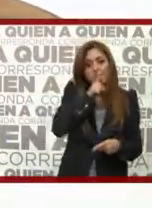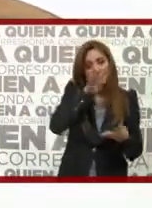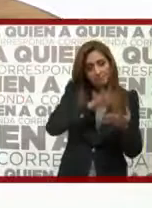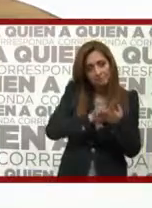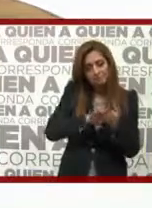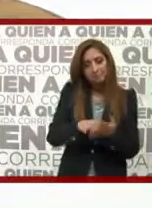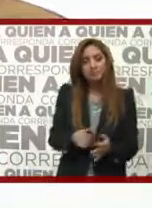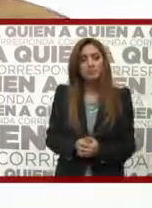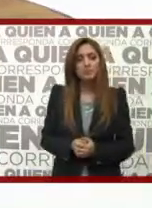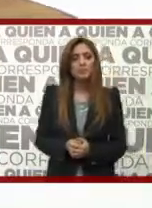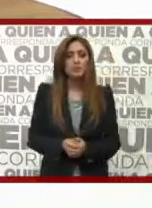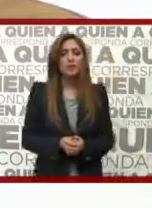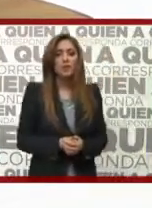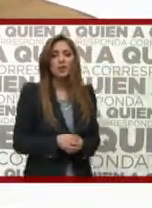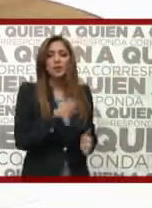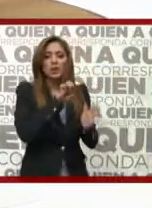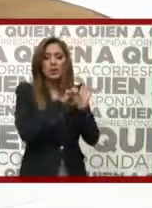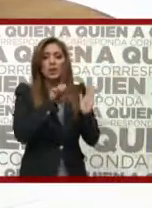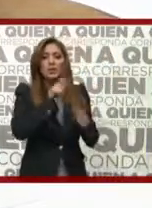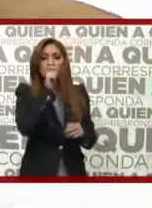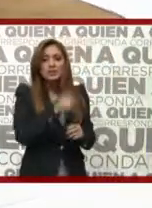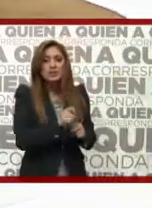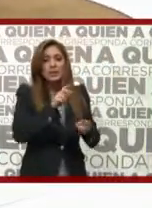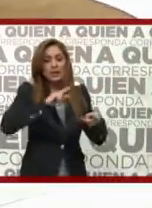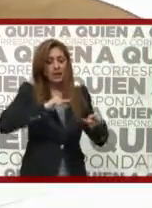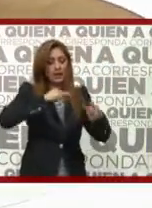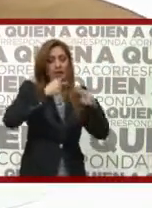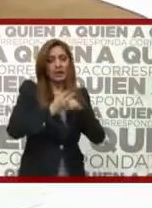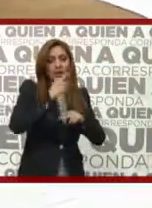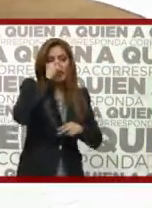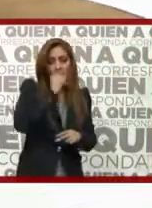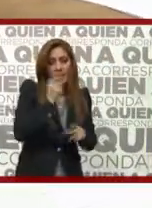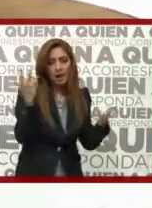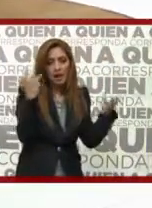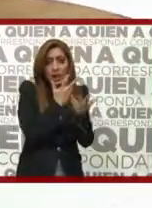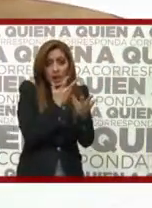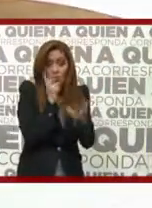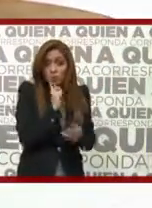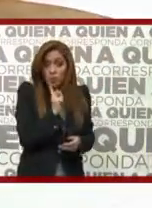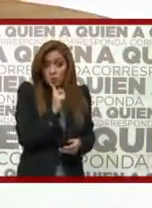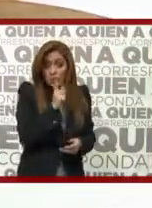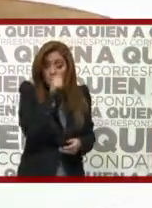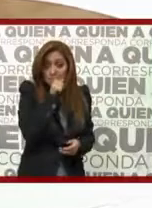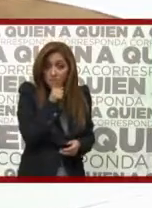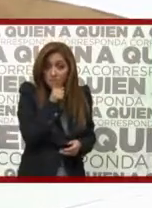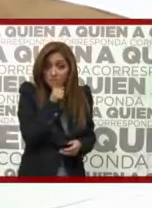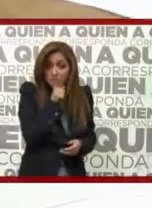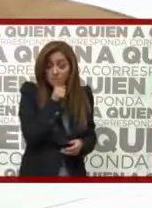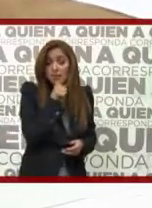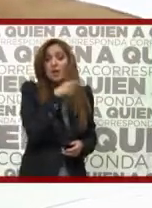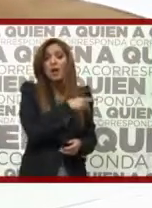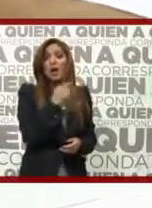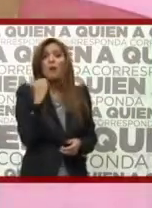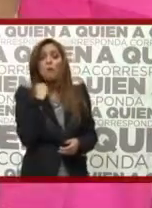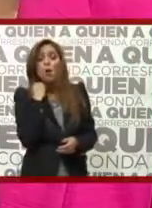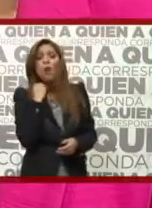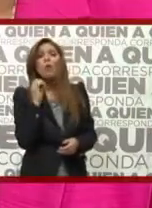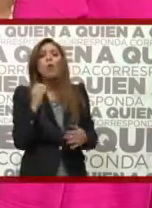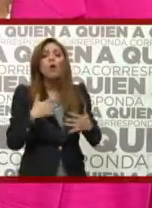en algunos familiares, se le volteó la tortilla a la señora. Pero por supuesto. Por supuesto. ¿Y ella siguió un abogado o es su